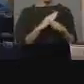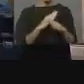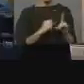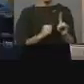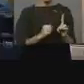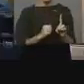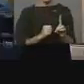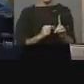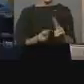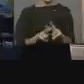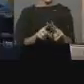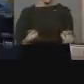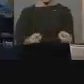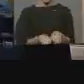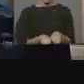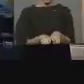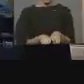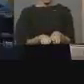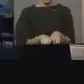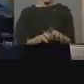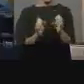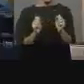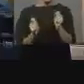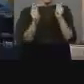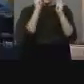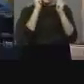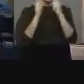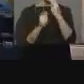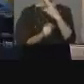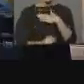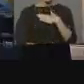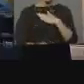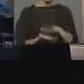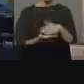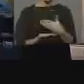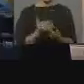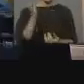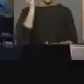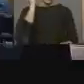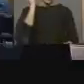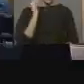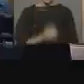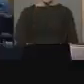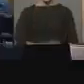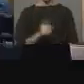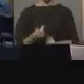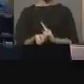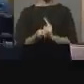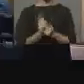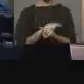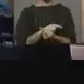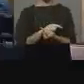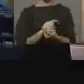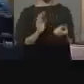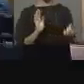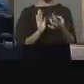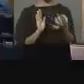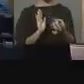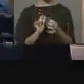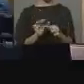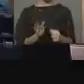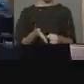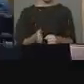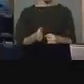no ha impedido su práctica en condiciones de riesgo para la vida y salud de las mujeres, lo que se traduce en la vulneración